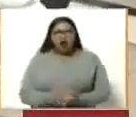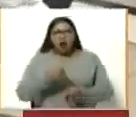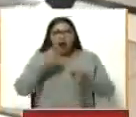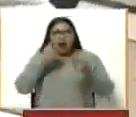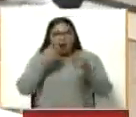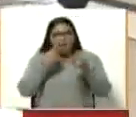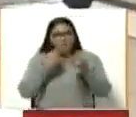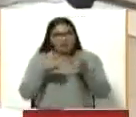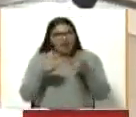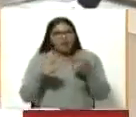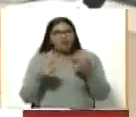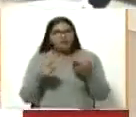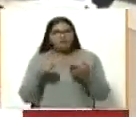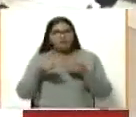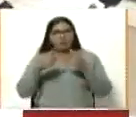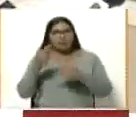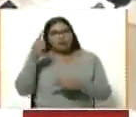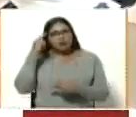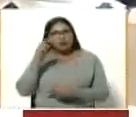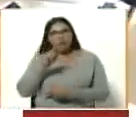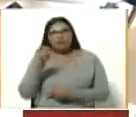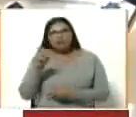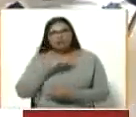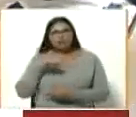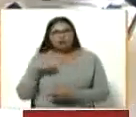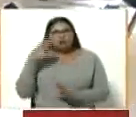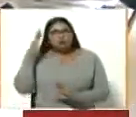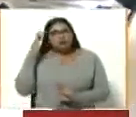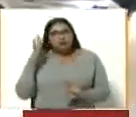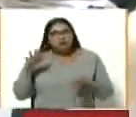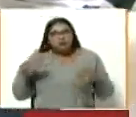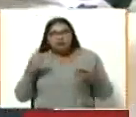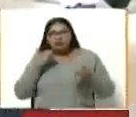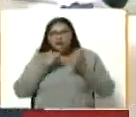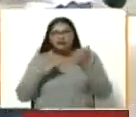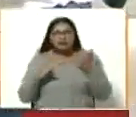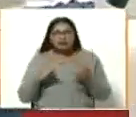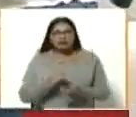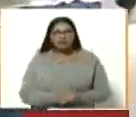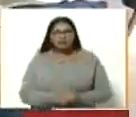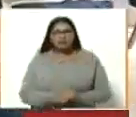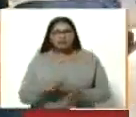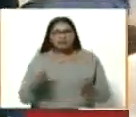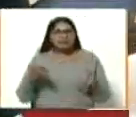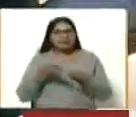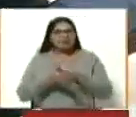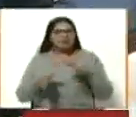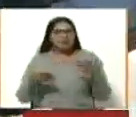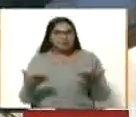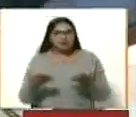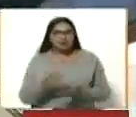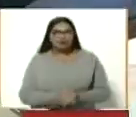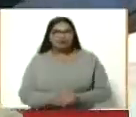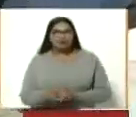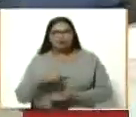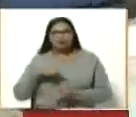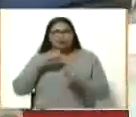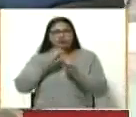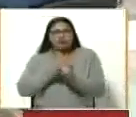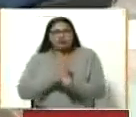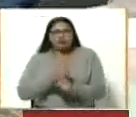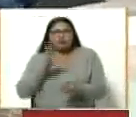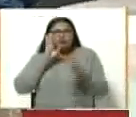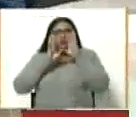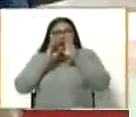que después del día 20, pues nosotros sabremos qué va a pasar, ¿no? La verdad que esperamos y